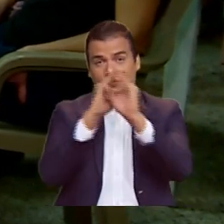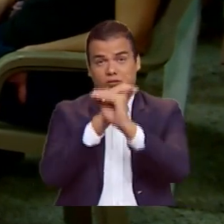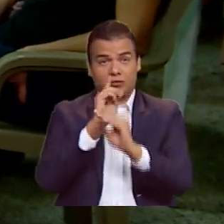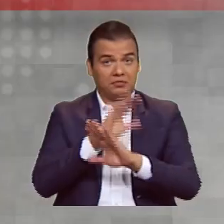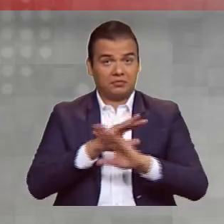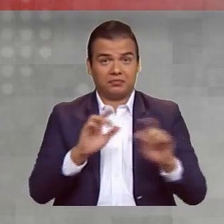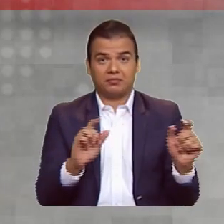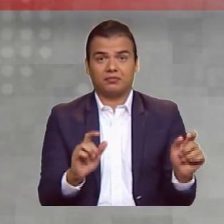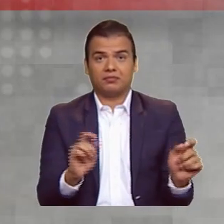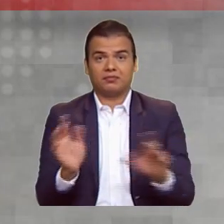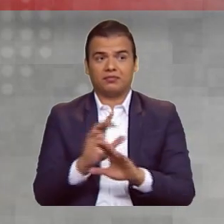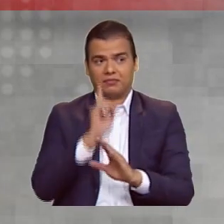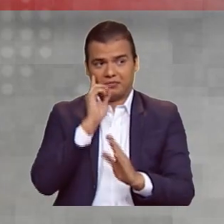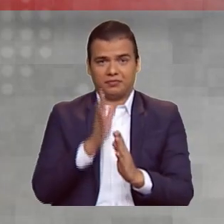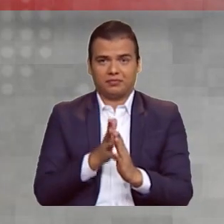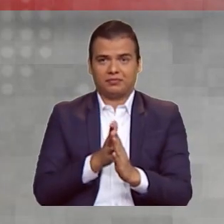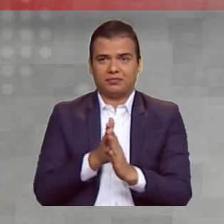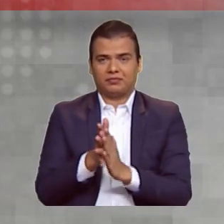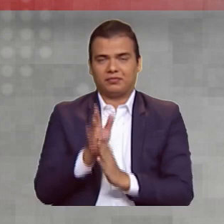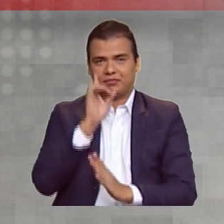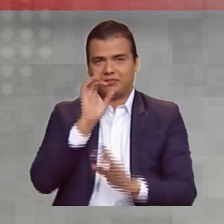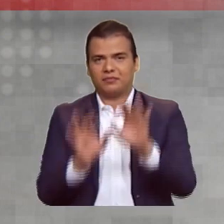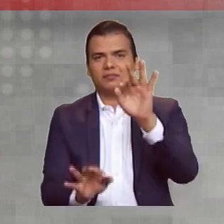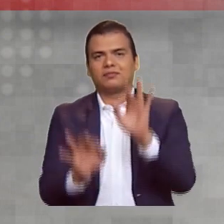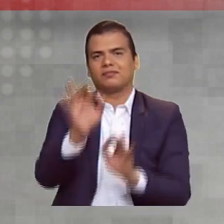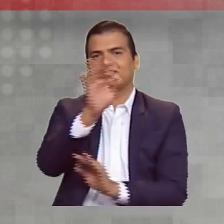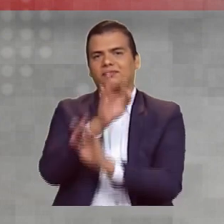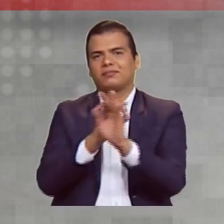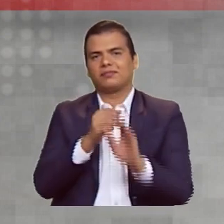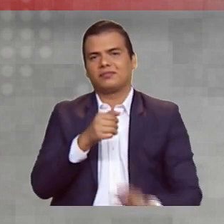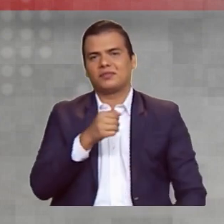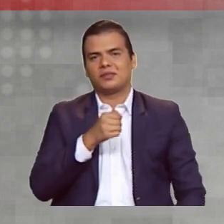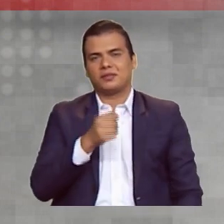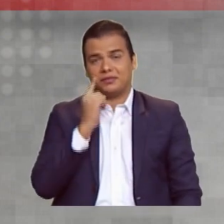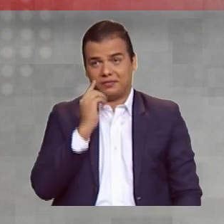despido, esta es toda la información. Para Telepacífico Noticias, informó Valeria Medina.